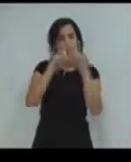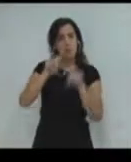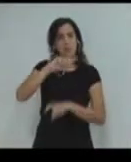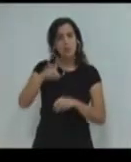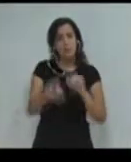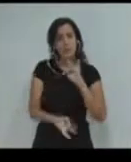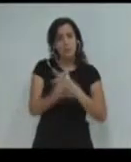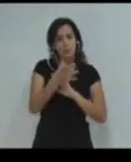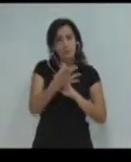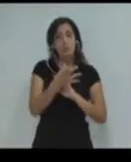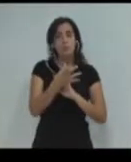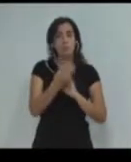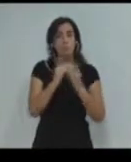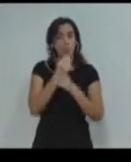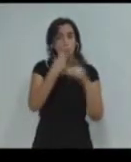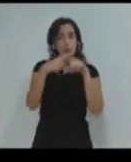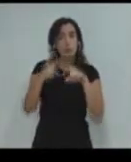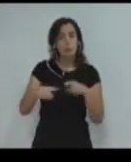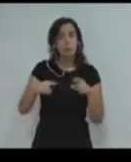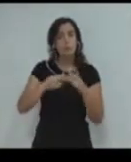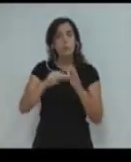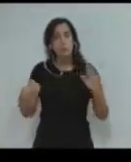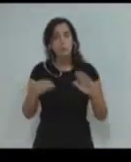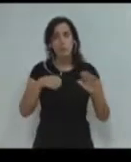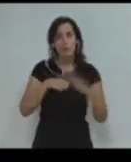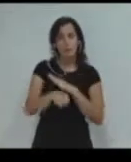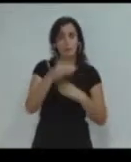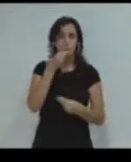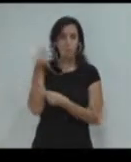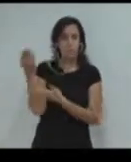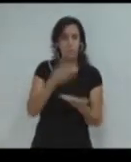productos tecnológicos accesibles. Bienvenido.